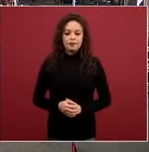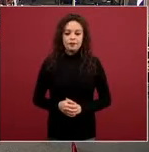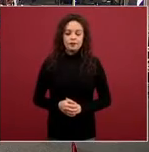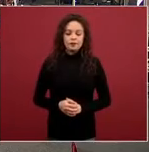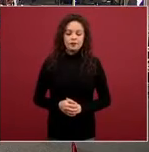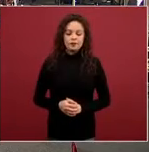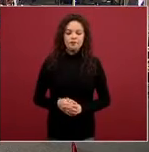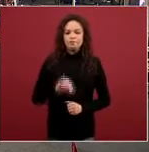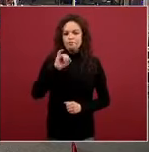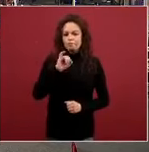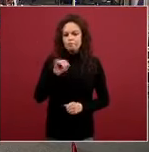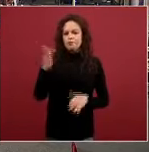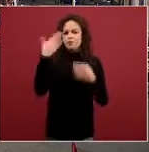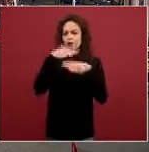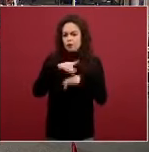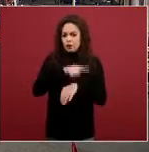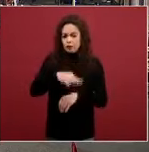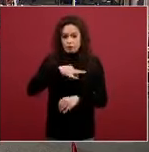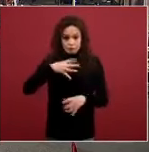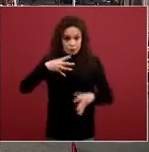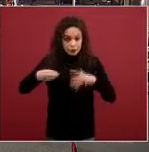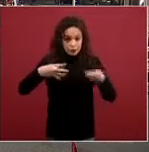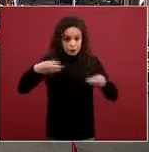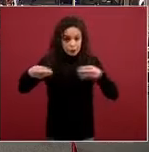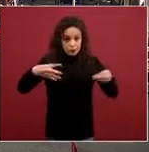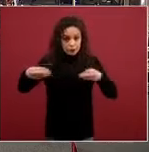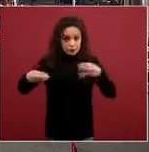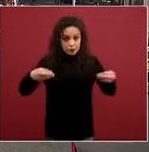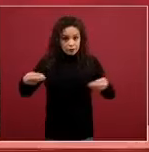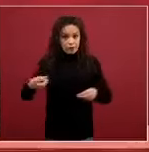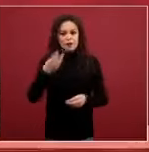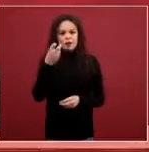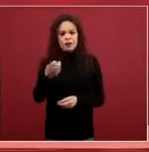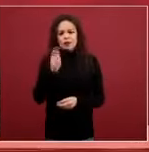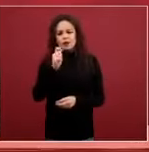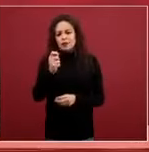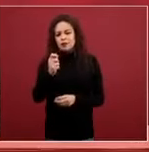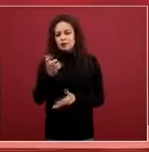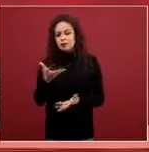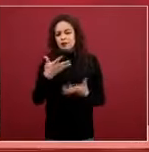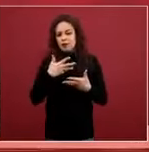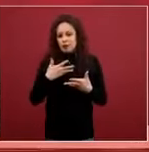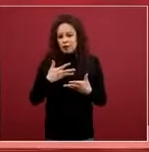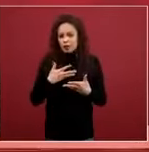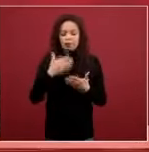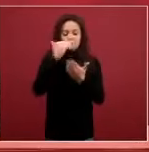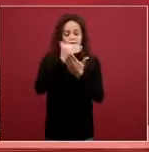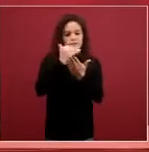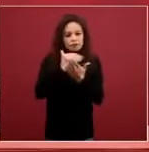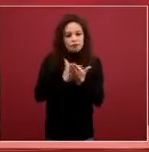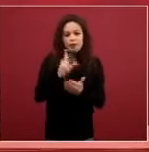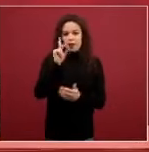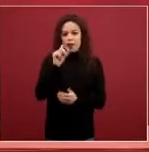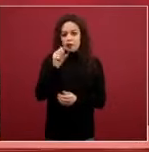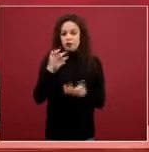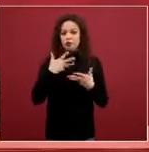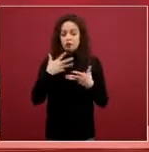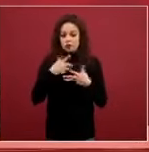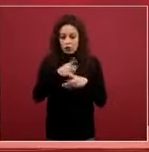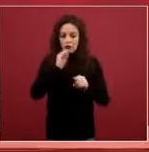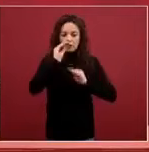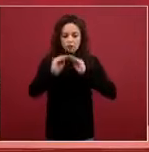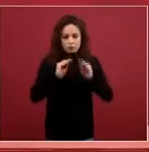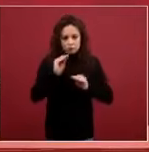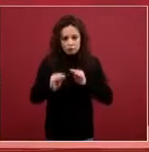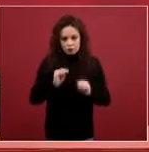precisamente la transmisión pues es la que se presenta, es decir, los datos que se están en un momento integrando y sobre todo cuando se